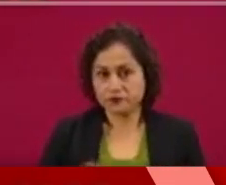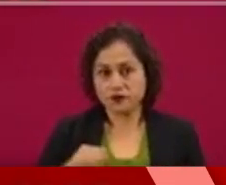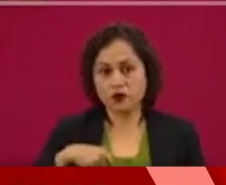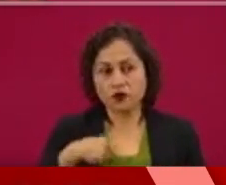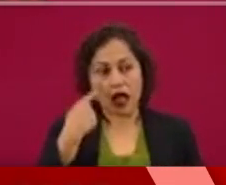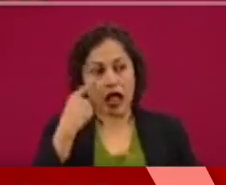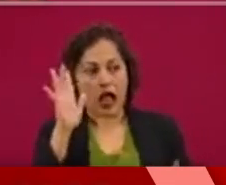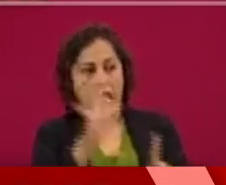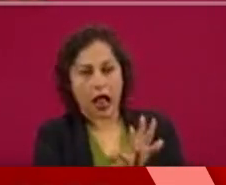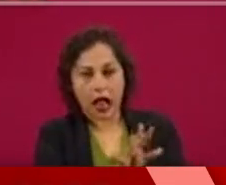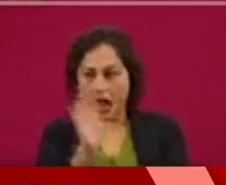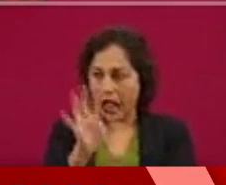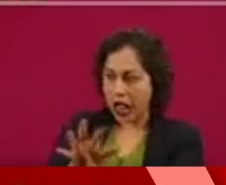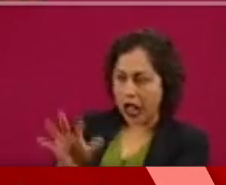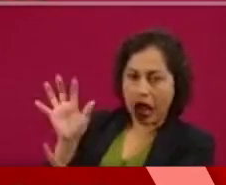perseguir a nadie